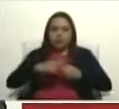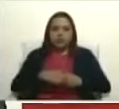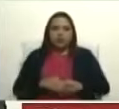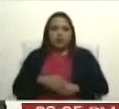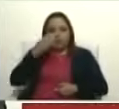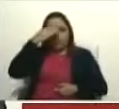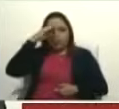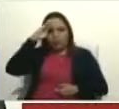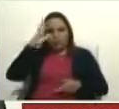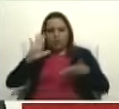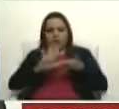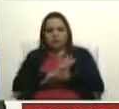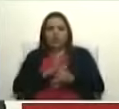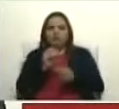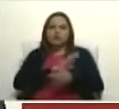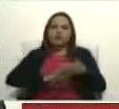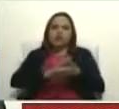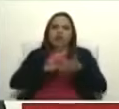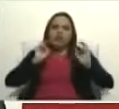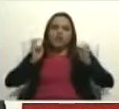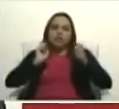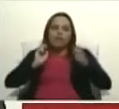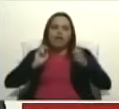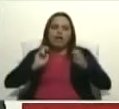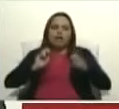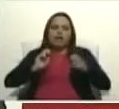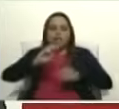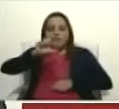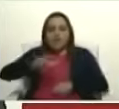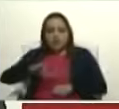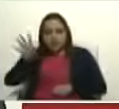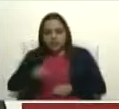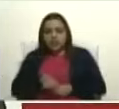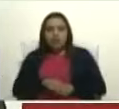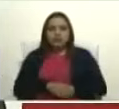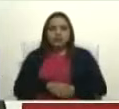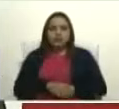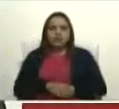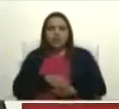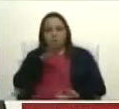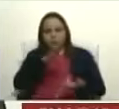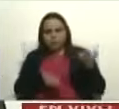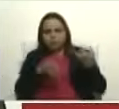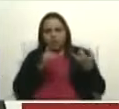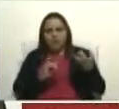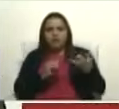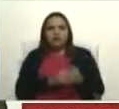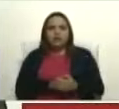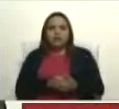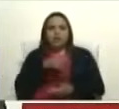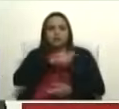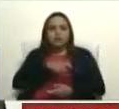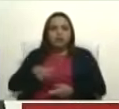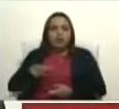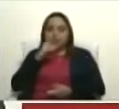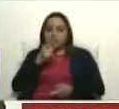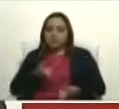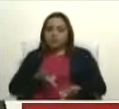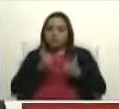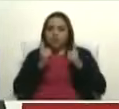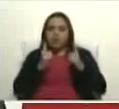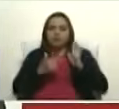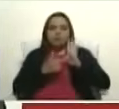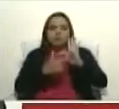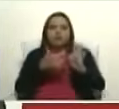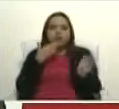mediador sobre el tema del Esequibo? Y por último, ¿corre el plazo para que los dirigentes inhabilitados